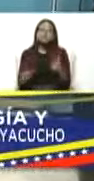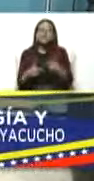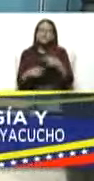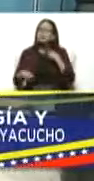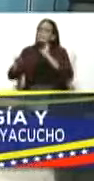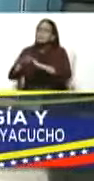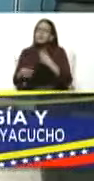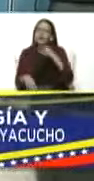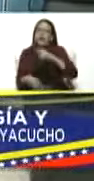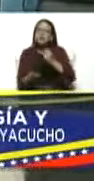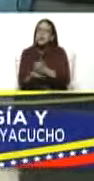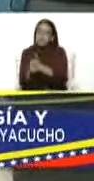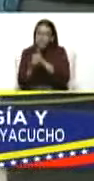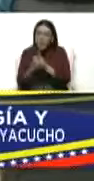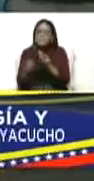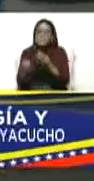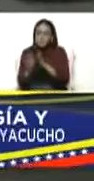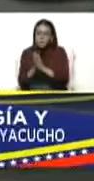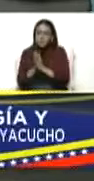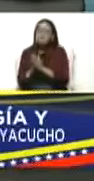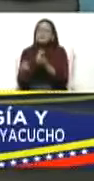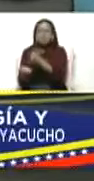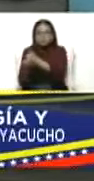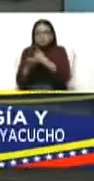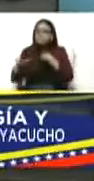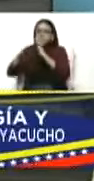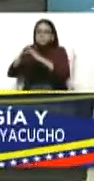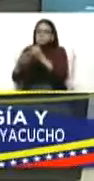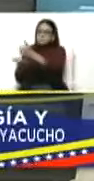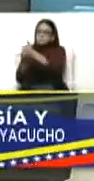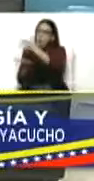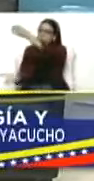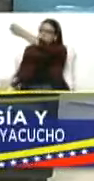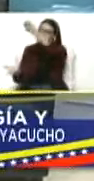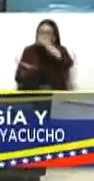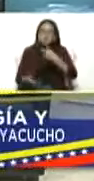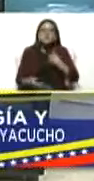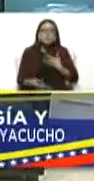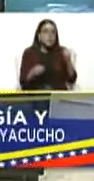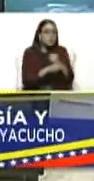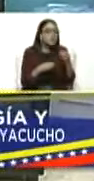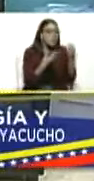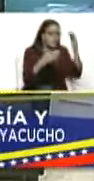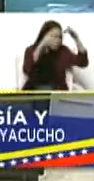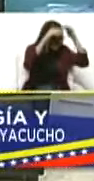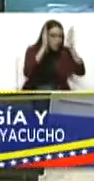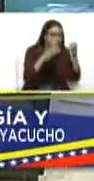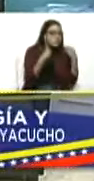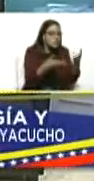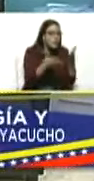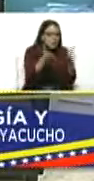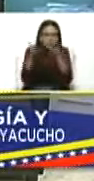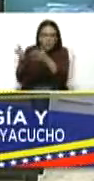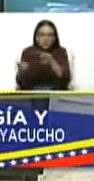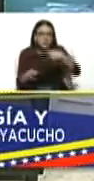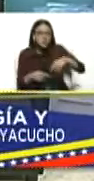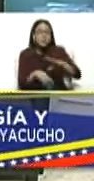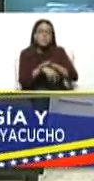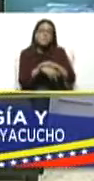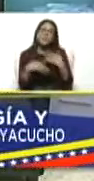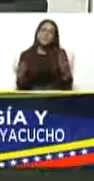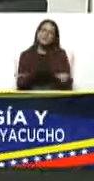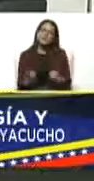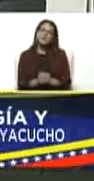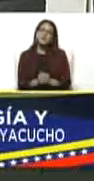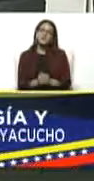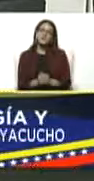Ah, ¿tú estudiaste dónde? En La Morita. Ese núcleo era agua de la Universidad de Carabobo. A mi alma